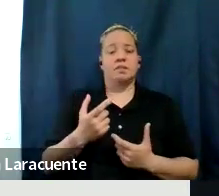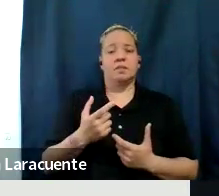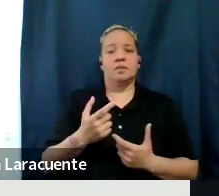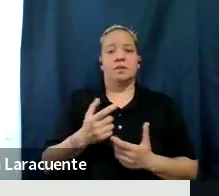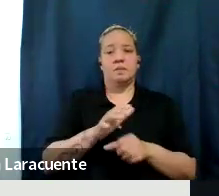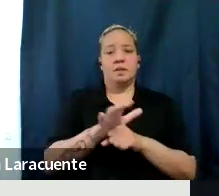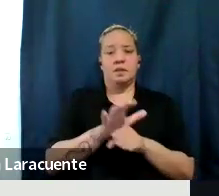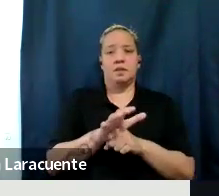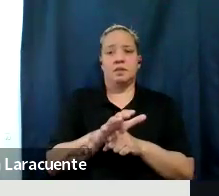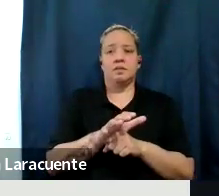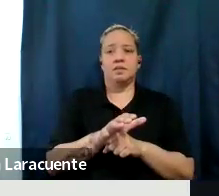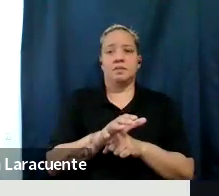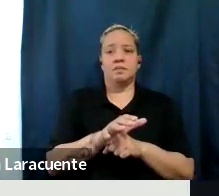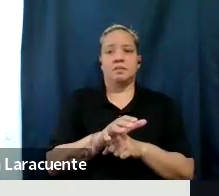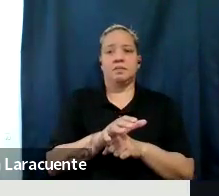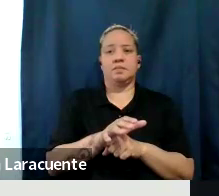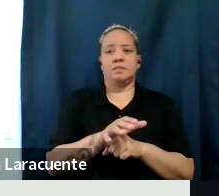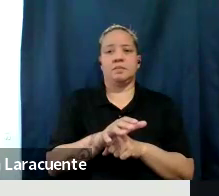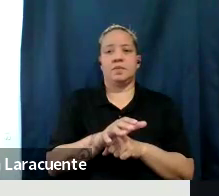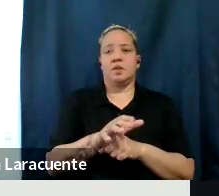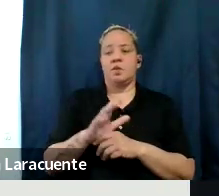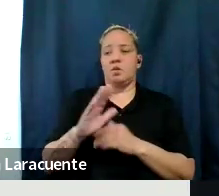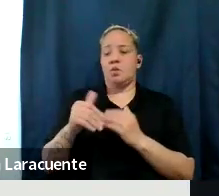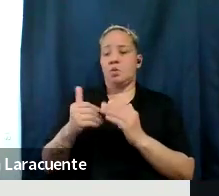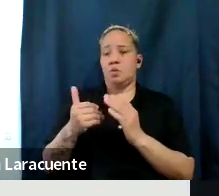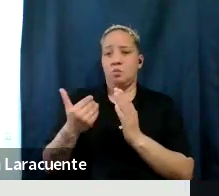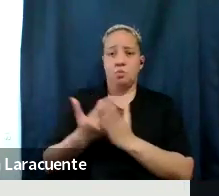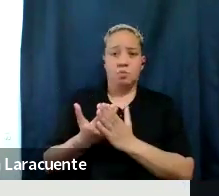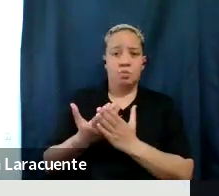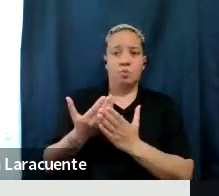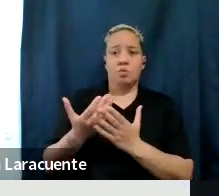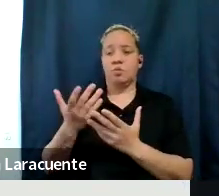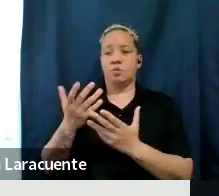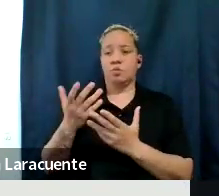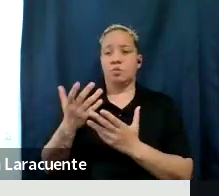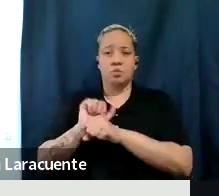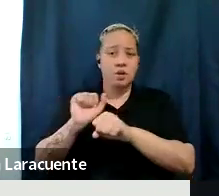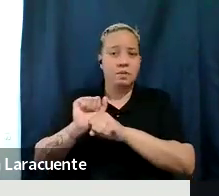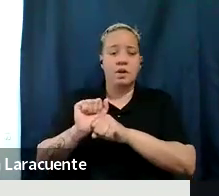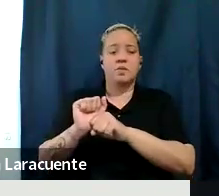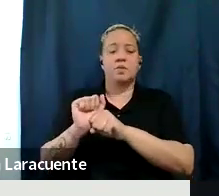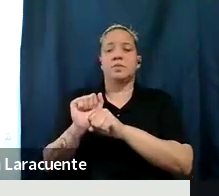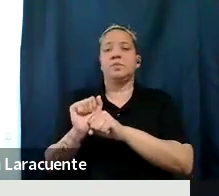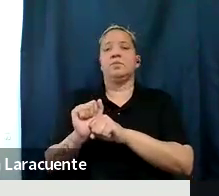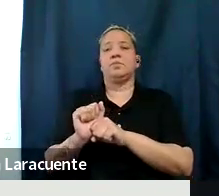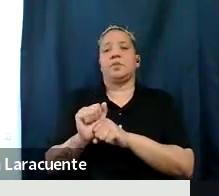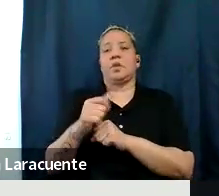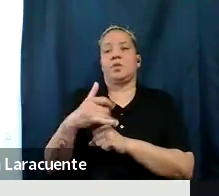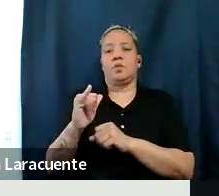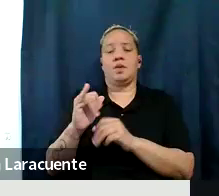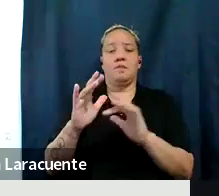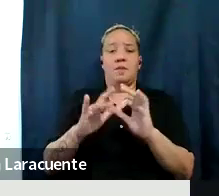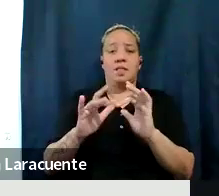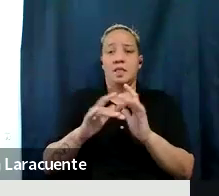que dejaba su piso en Madrid con toda su obra, con todos sus proyectos todavía por publicar,